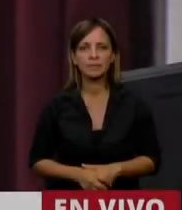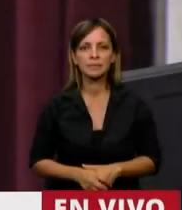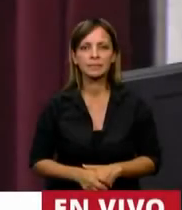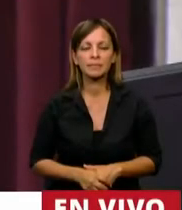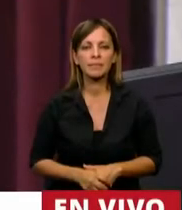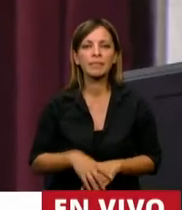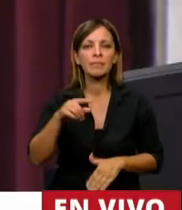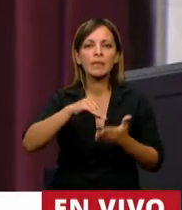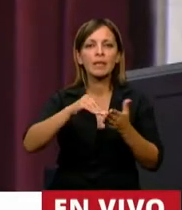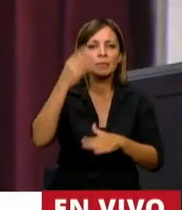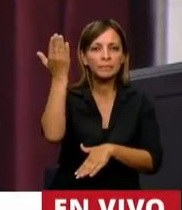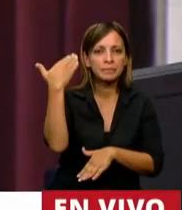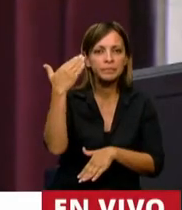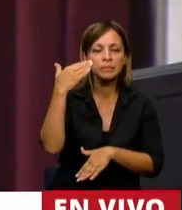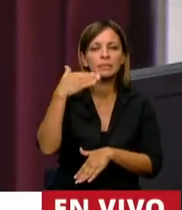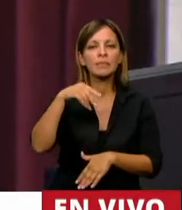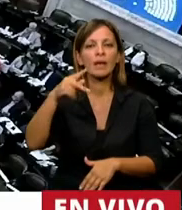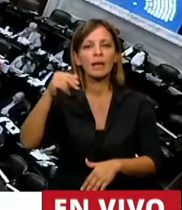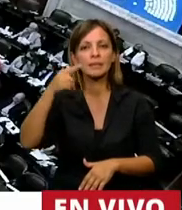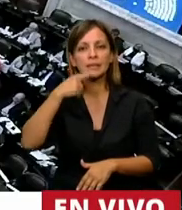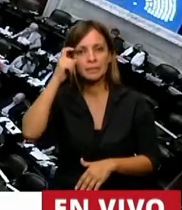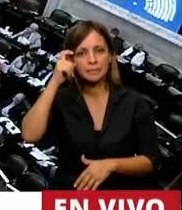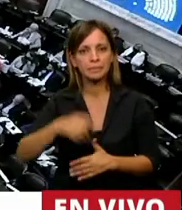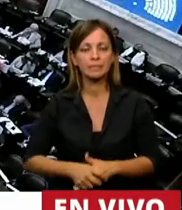En el uso de la palabra el diputado Alejandro Cacace.